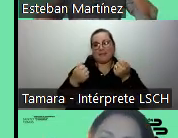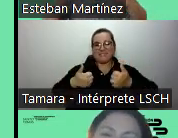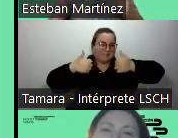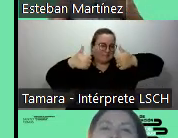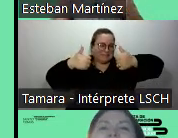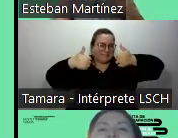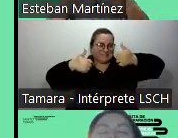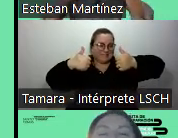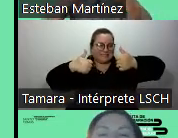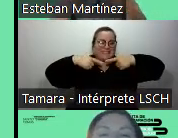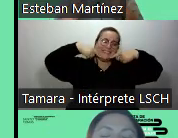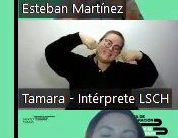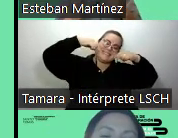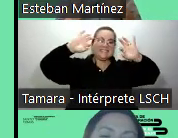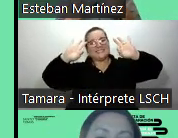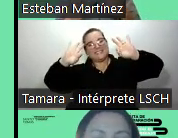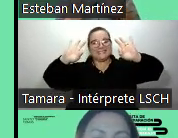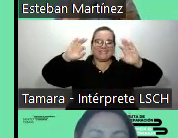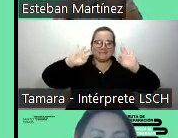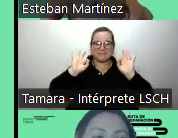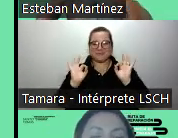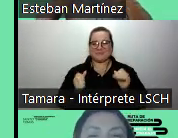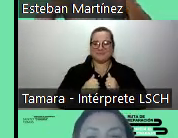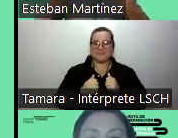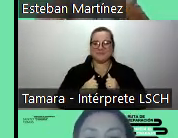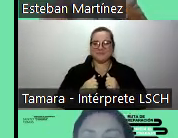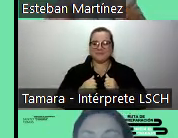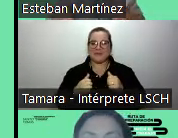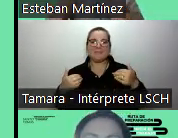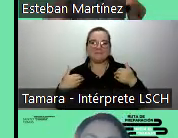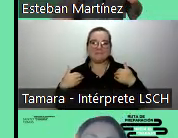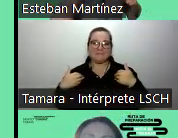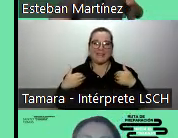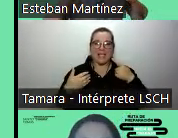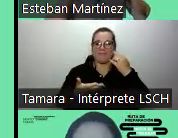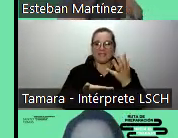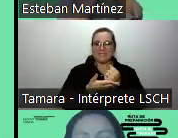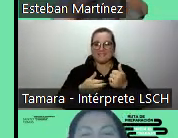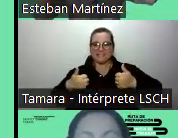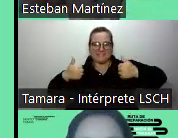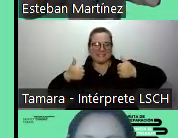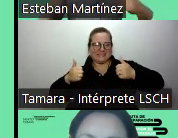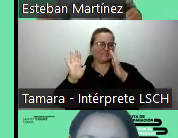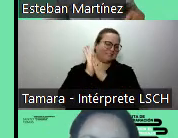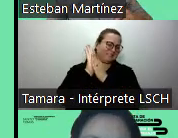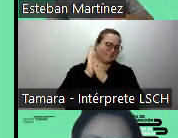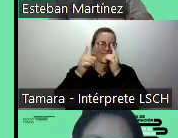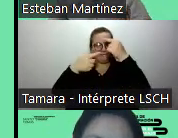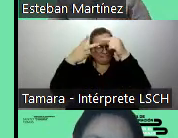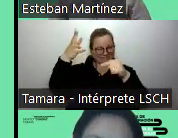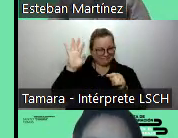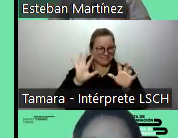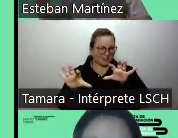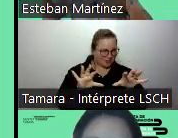para arriba sonriendo cierto eh aprovechen de practicar la recompensa Así vamos aplauden así